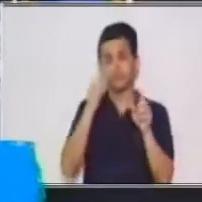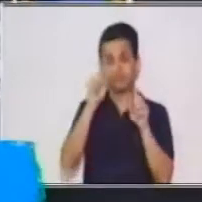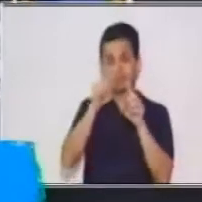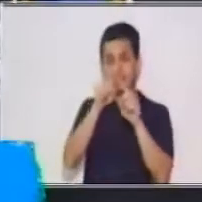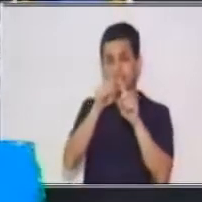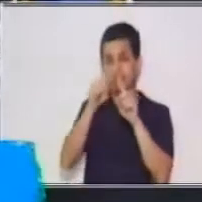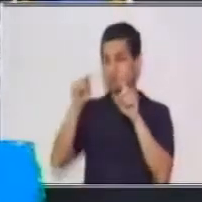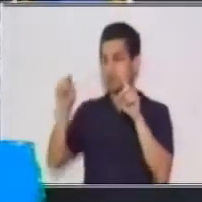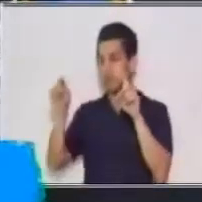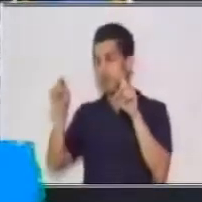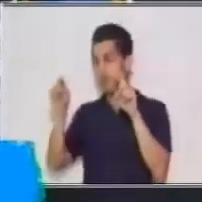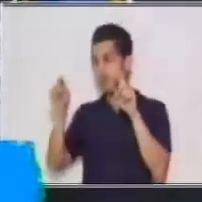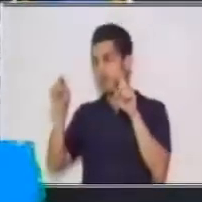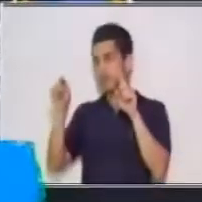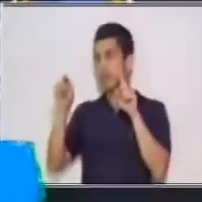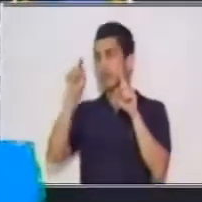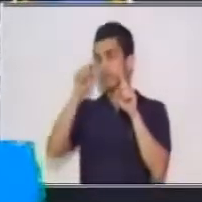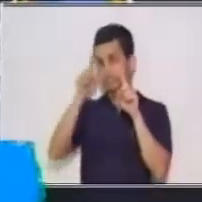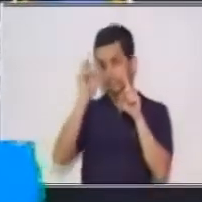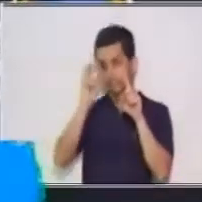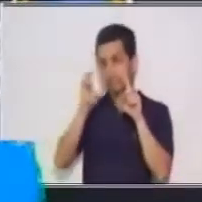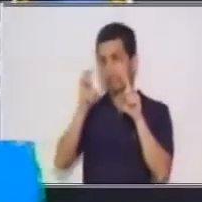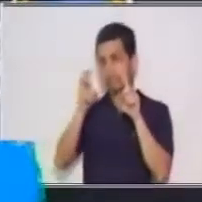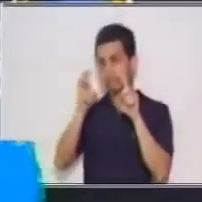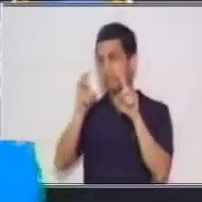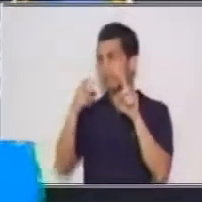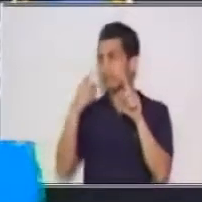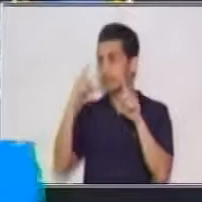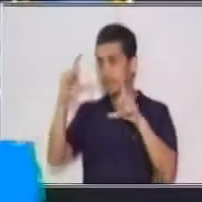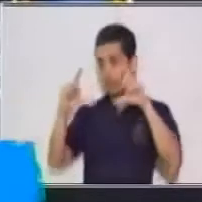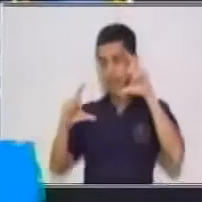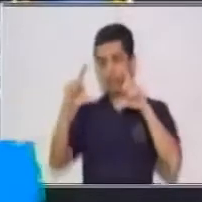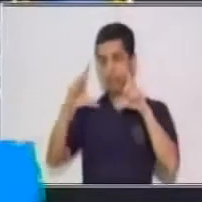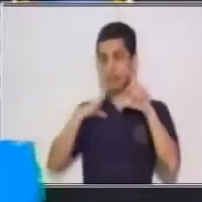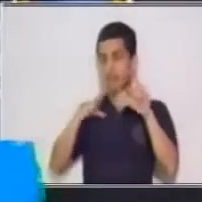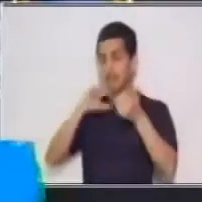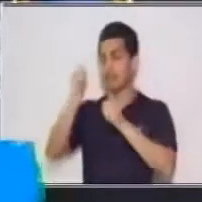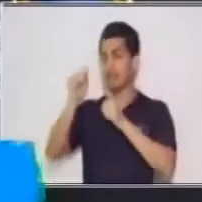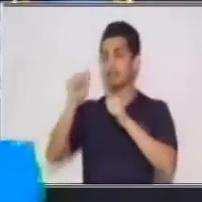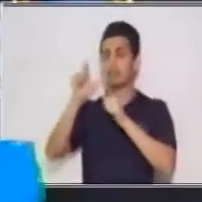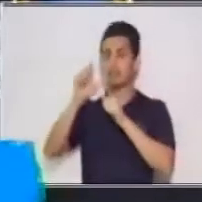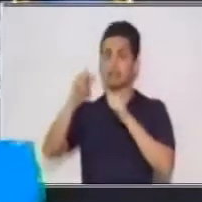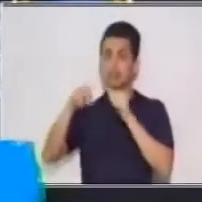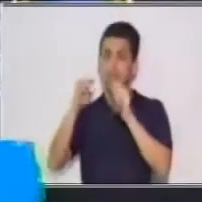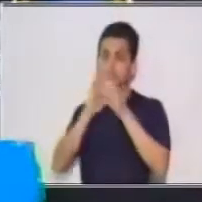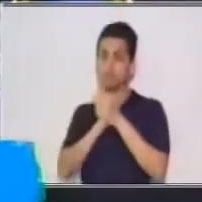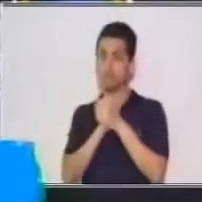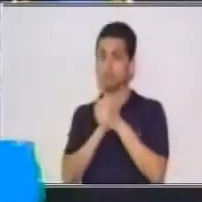orilla. Muy bien, en este caso, en mi llanta, mide 15 centímetros.